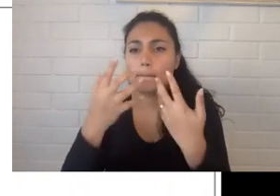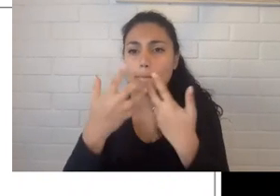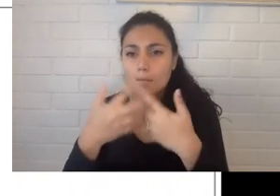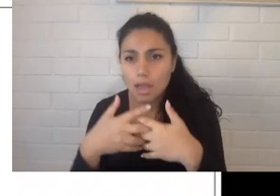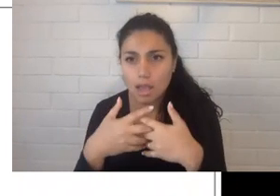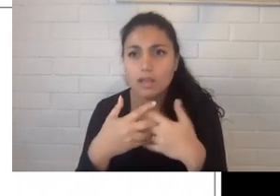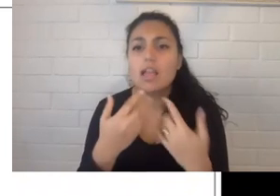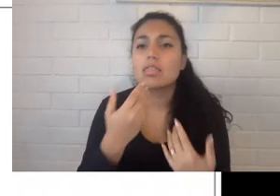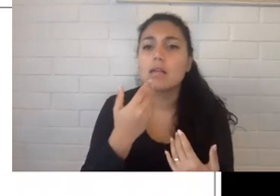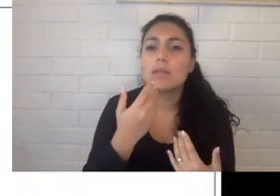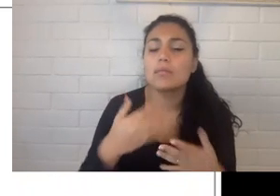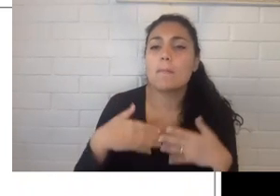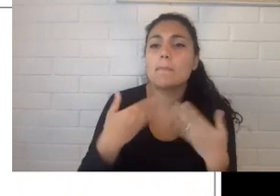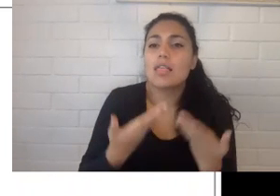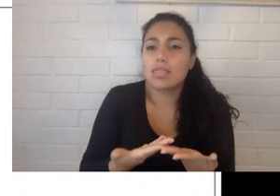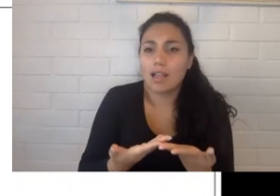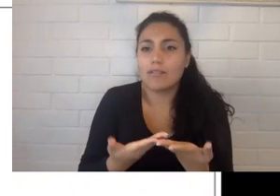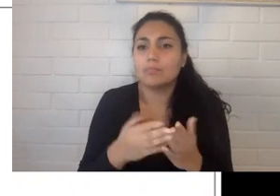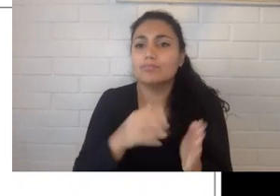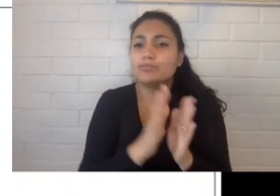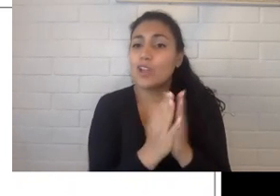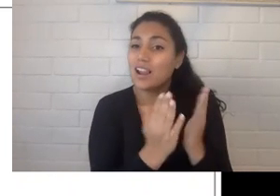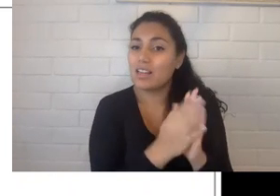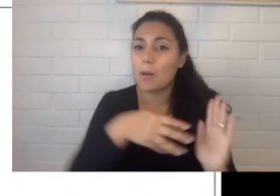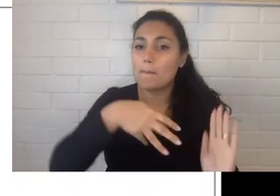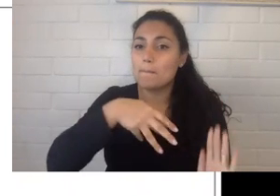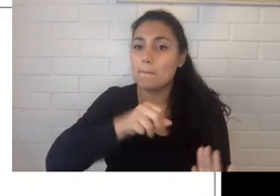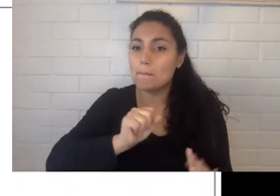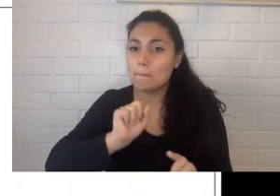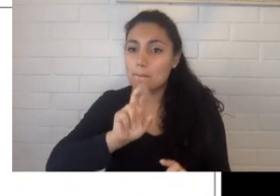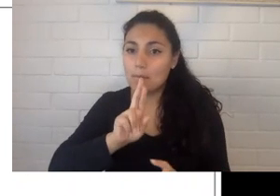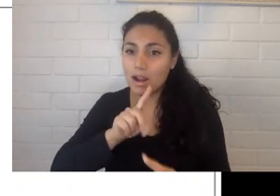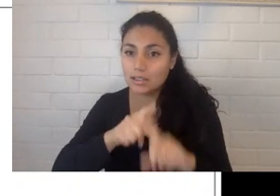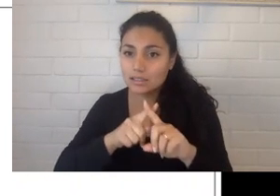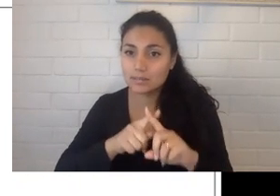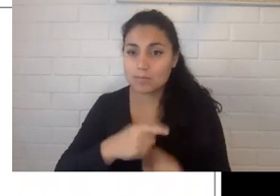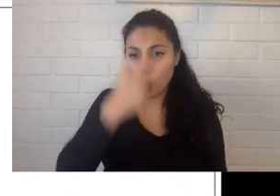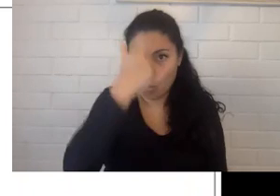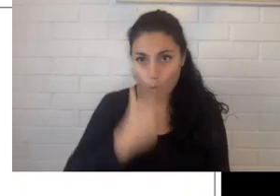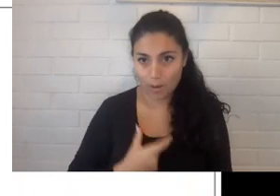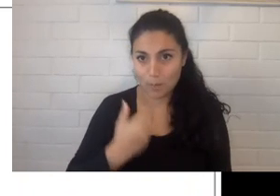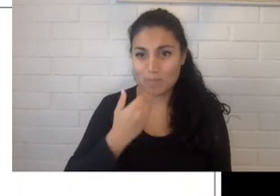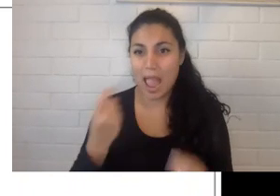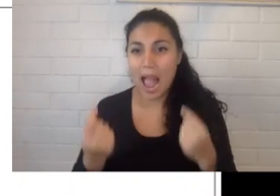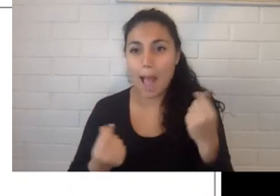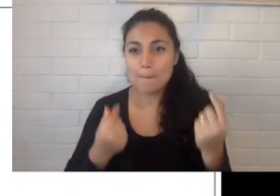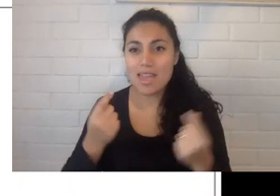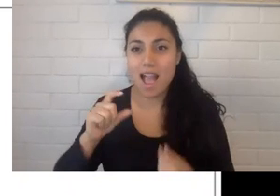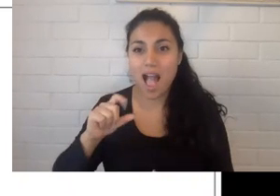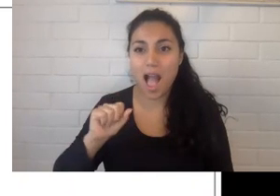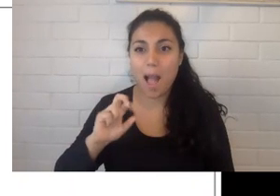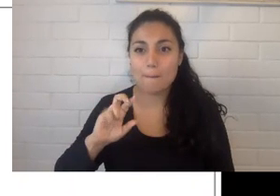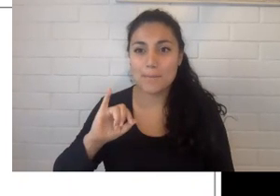planteaba Marx en su documento sobre cuerpo y capital, y por otro lado el concepto